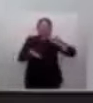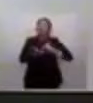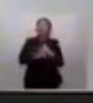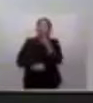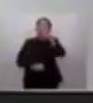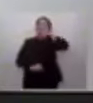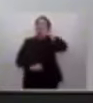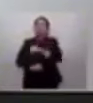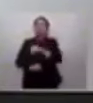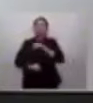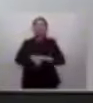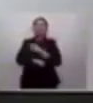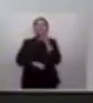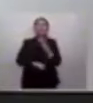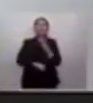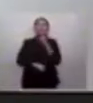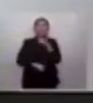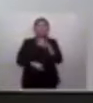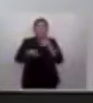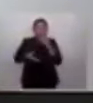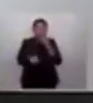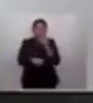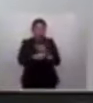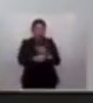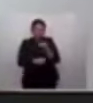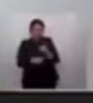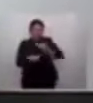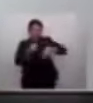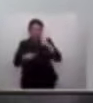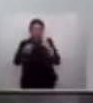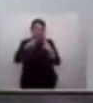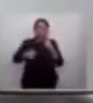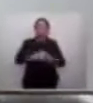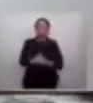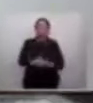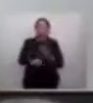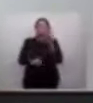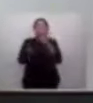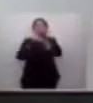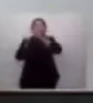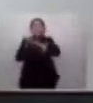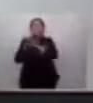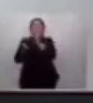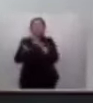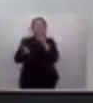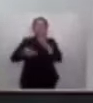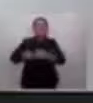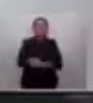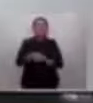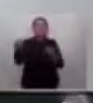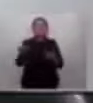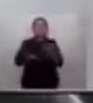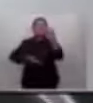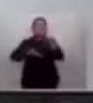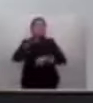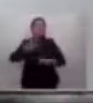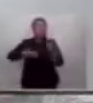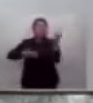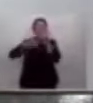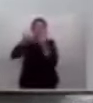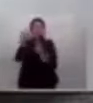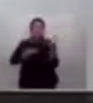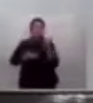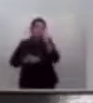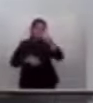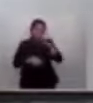eh eh esta catti Montreal de ahí de